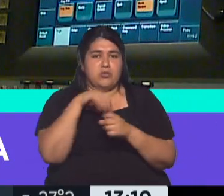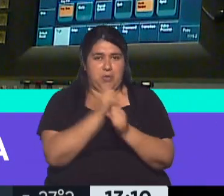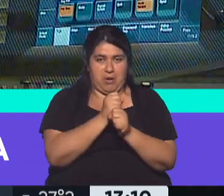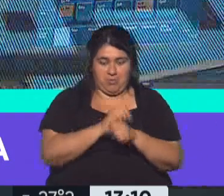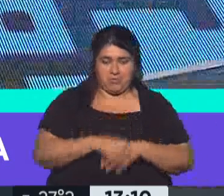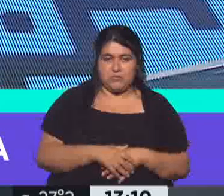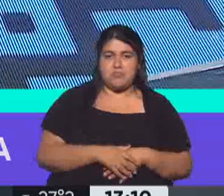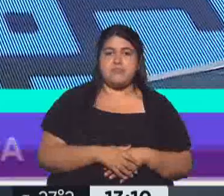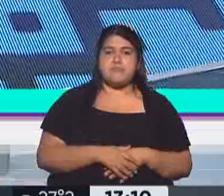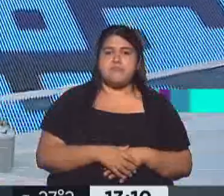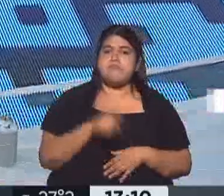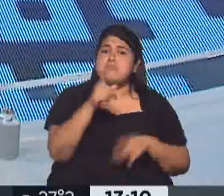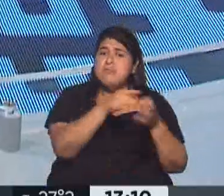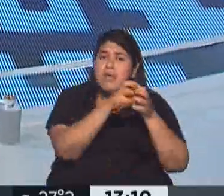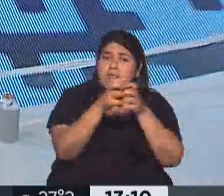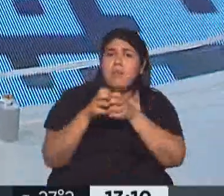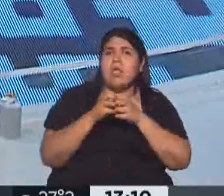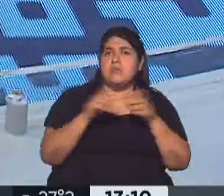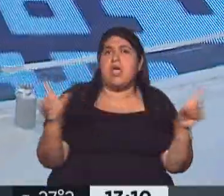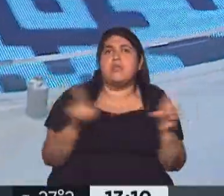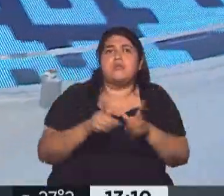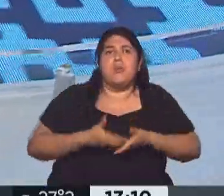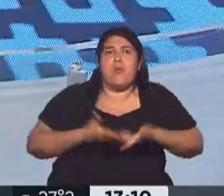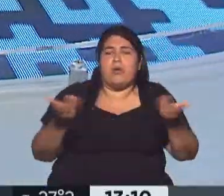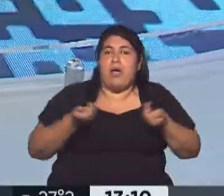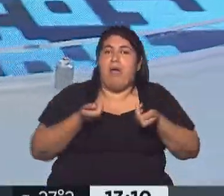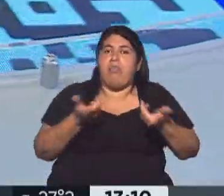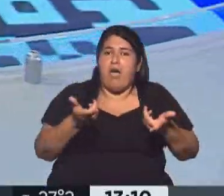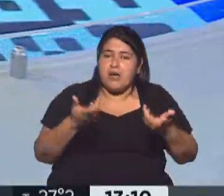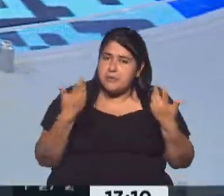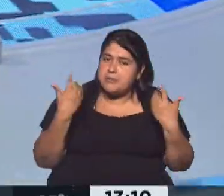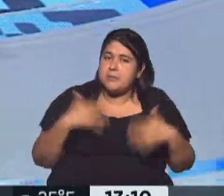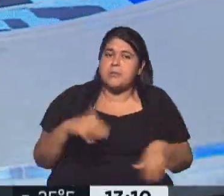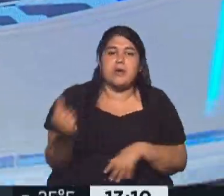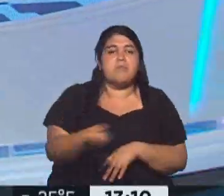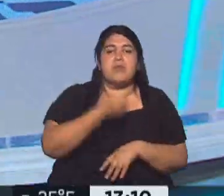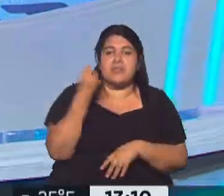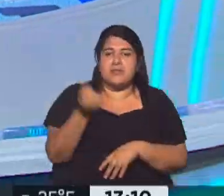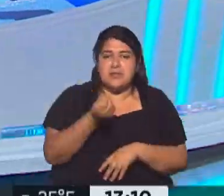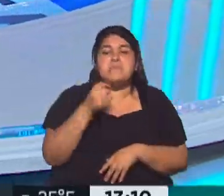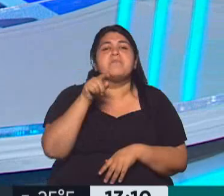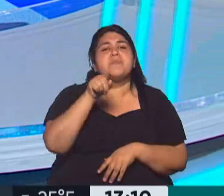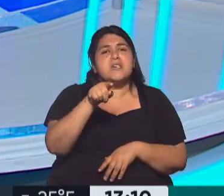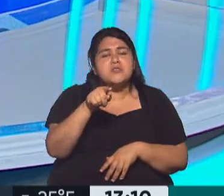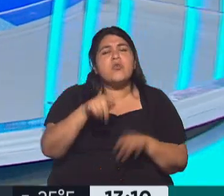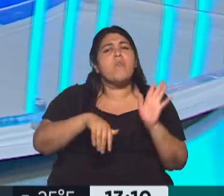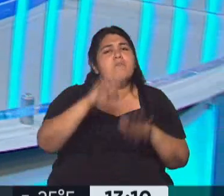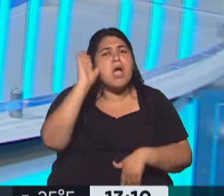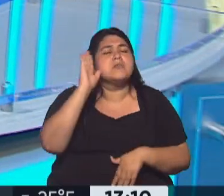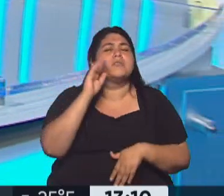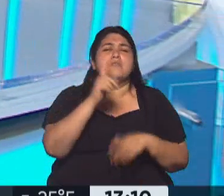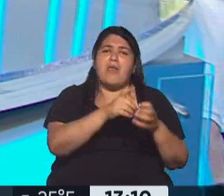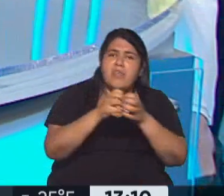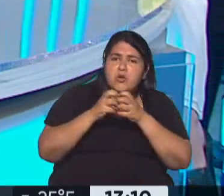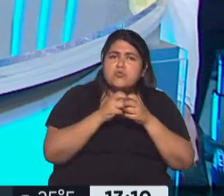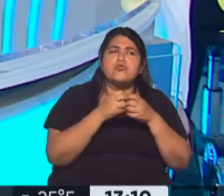Y qué interesante que estos debates se puedan dar en la televisión pública, ¿no? Porque precisamente los medios públicos muchas veces pueden generar las condiciones para dar estas